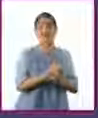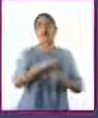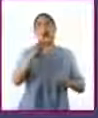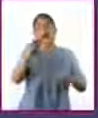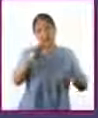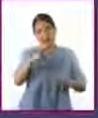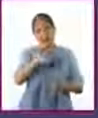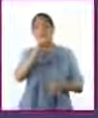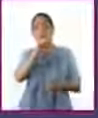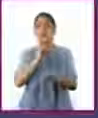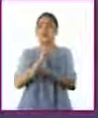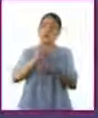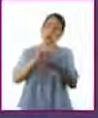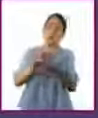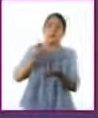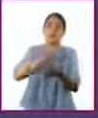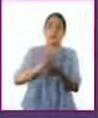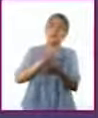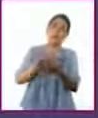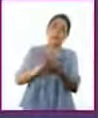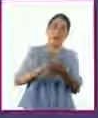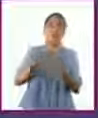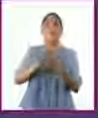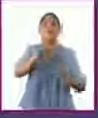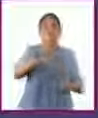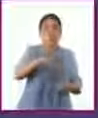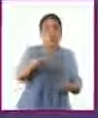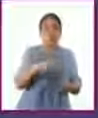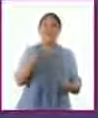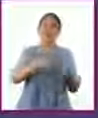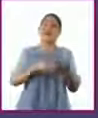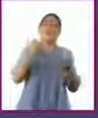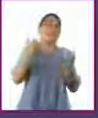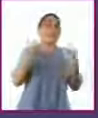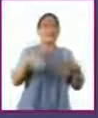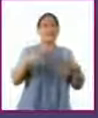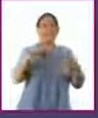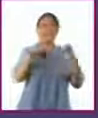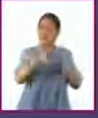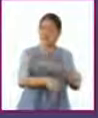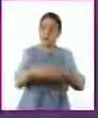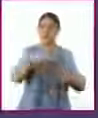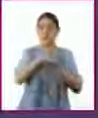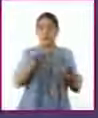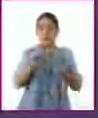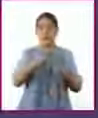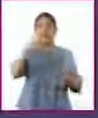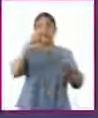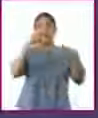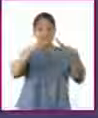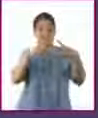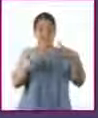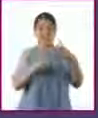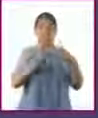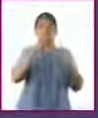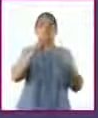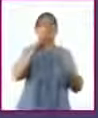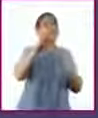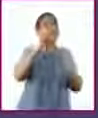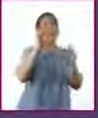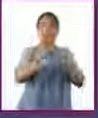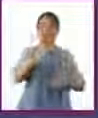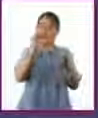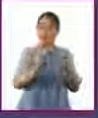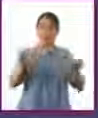dividen por secciones de búsqueda, que varían ampliamente, pero hay tres que deben tener en cuenta al momento de buscar en